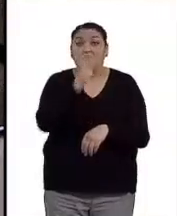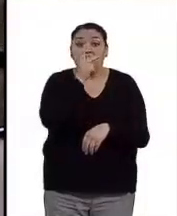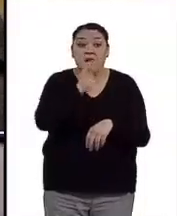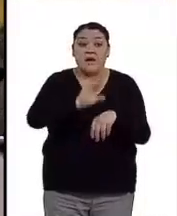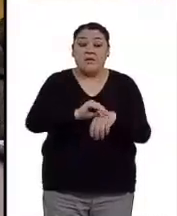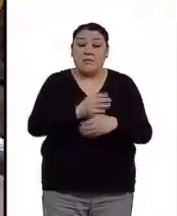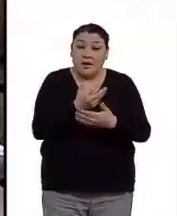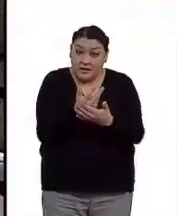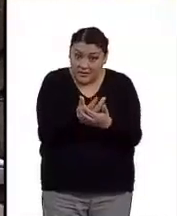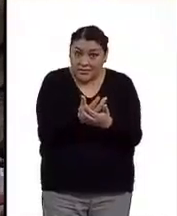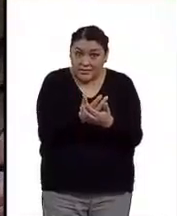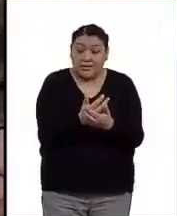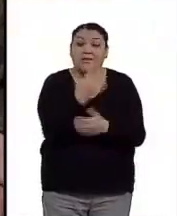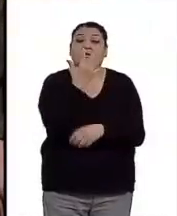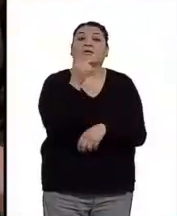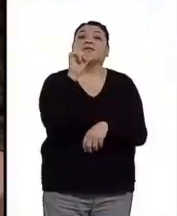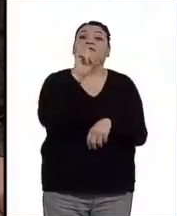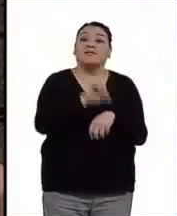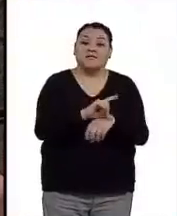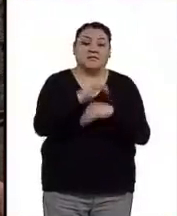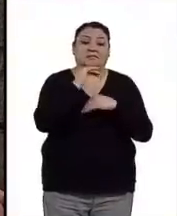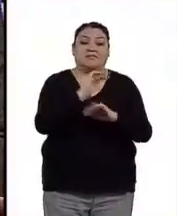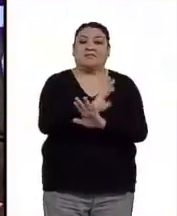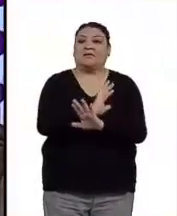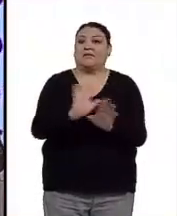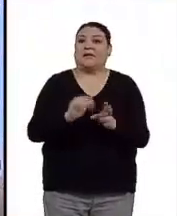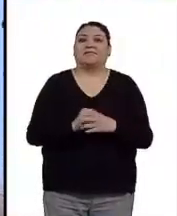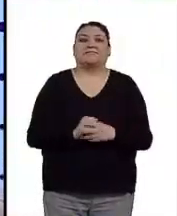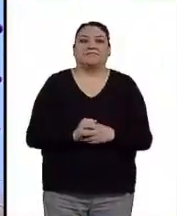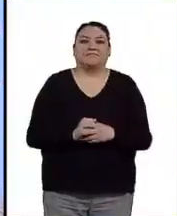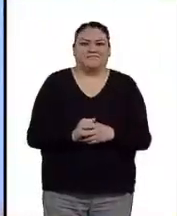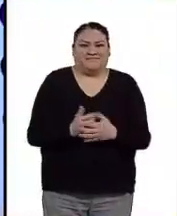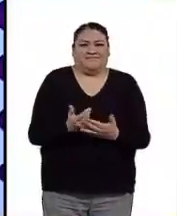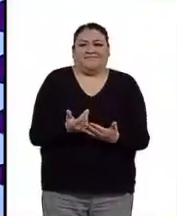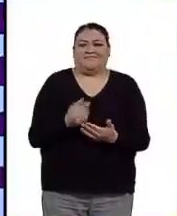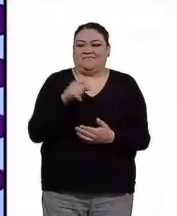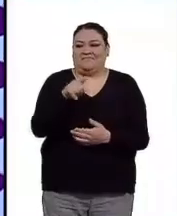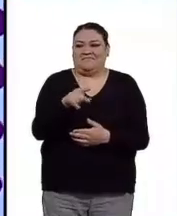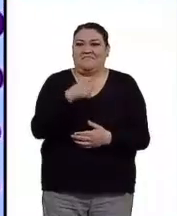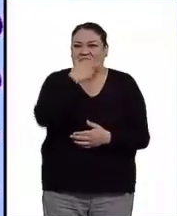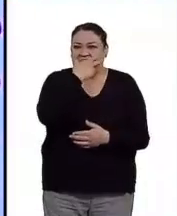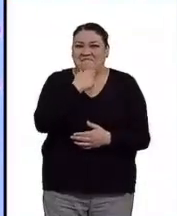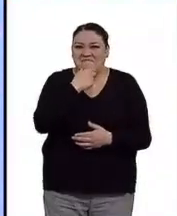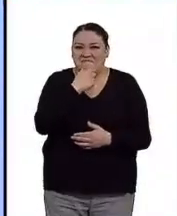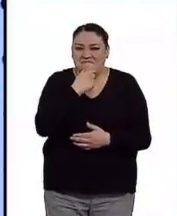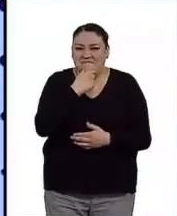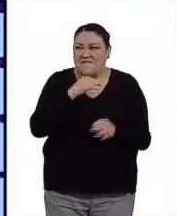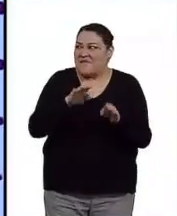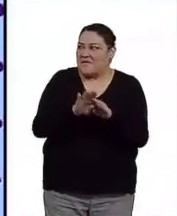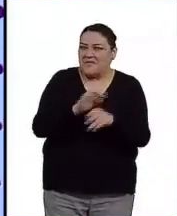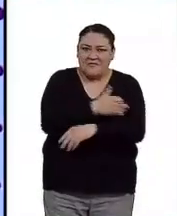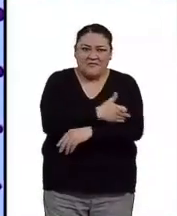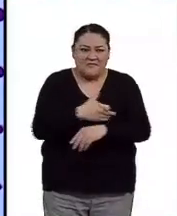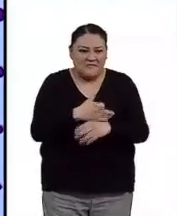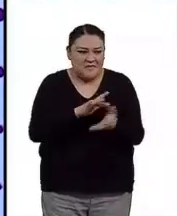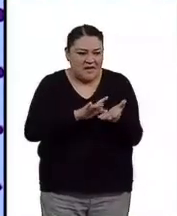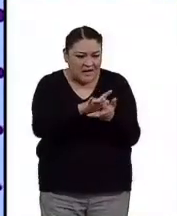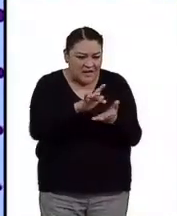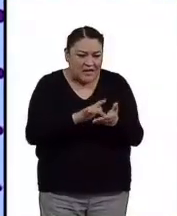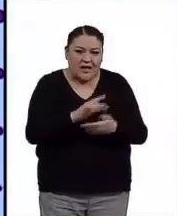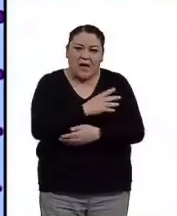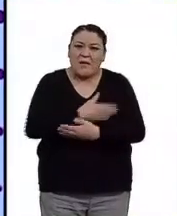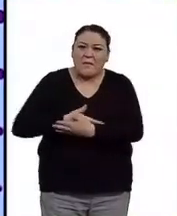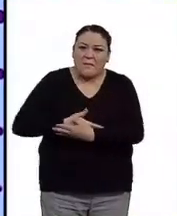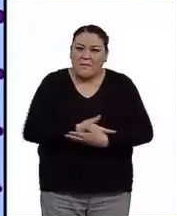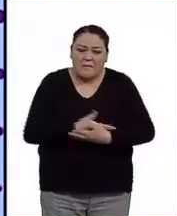atado a la seguridad social. Entonces, ¿qué hace un hombre con 5 días en términos de apoyar a su pareja,